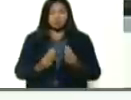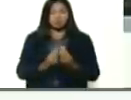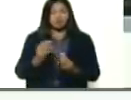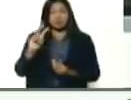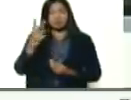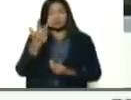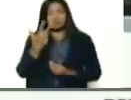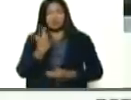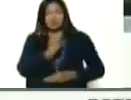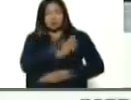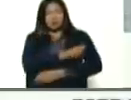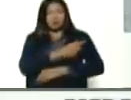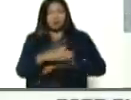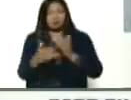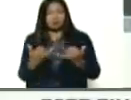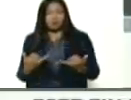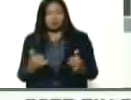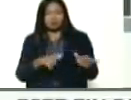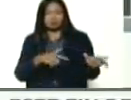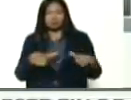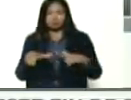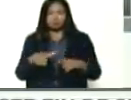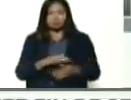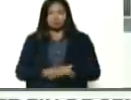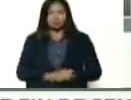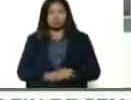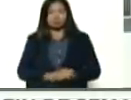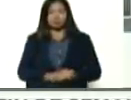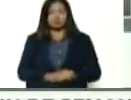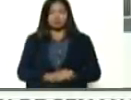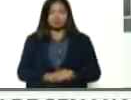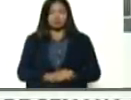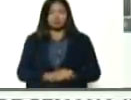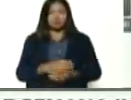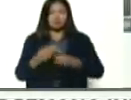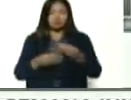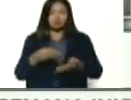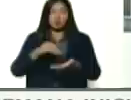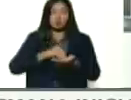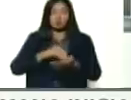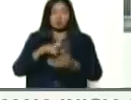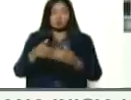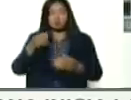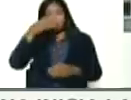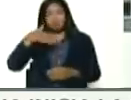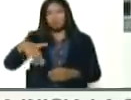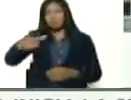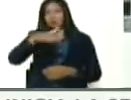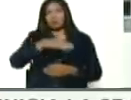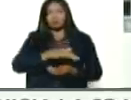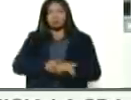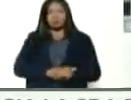vacuna que los rusos ya están produciendo poniendo a su población